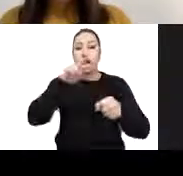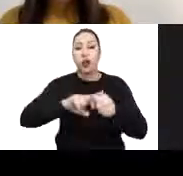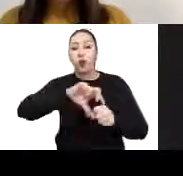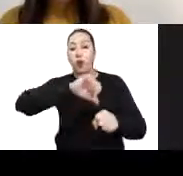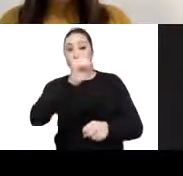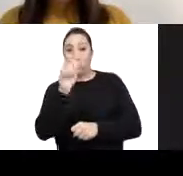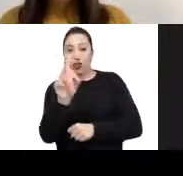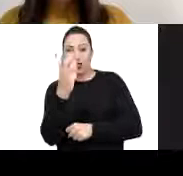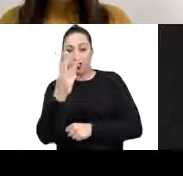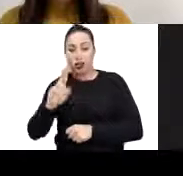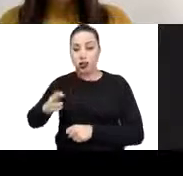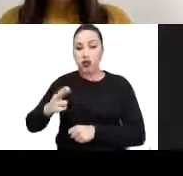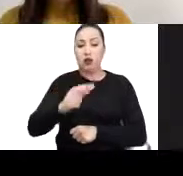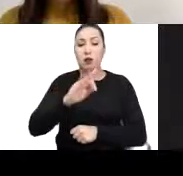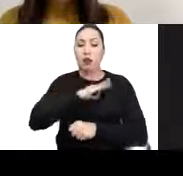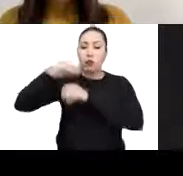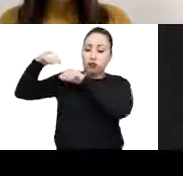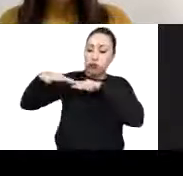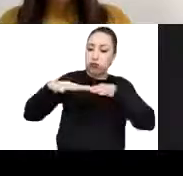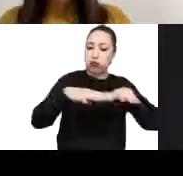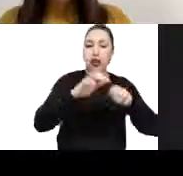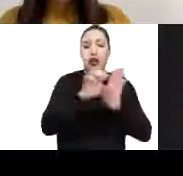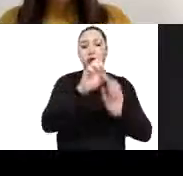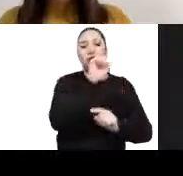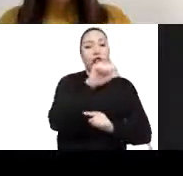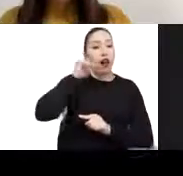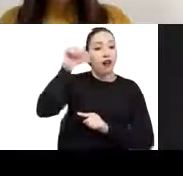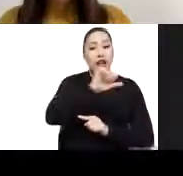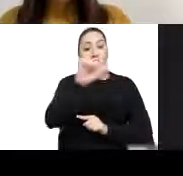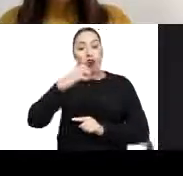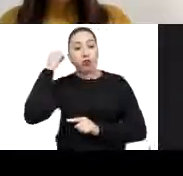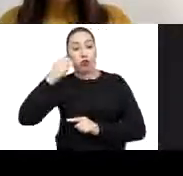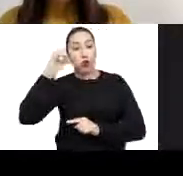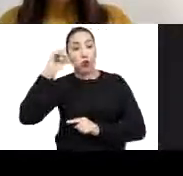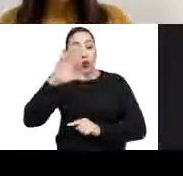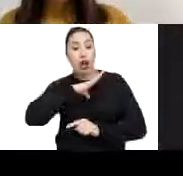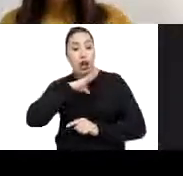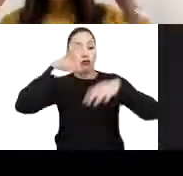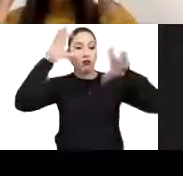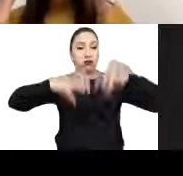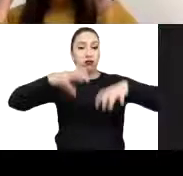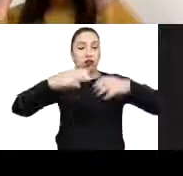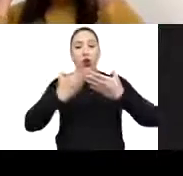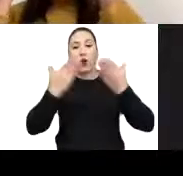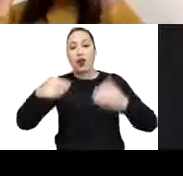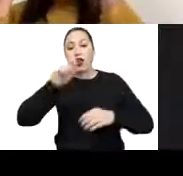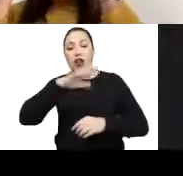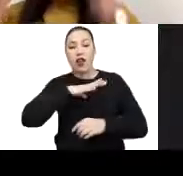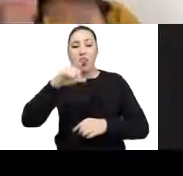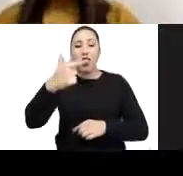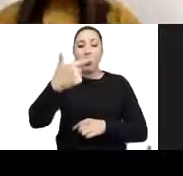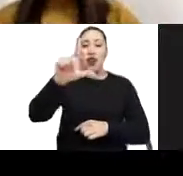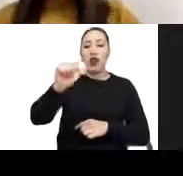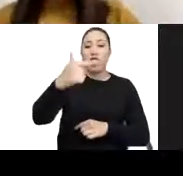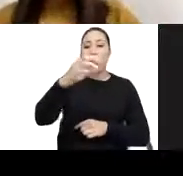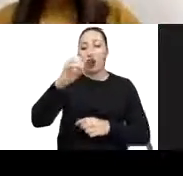solo en la época de lluvias, digamos de abril a octubre, y los lagos y presas que encontramos en este territorio pues son las de Zumpango, el lago